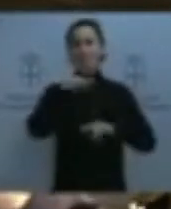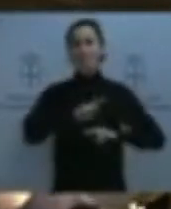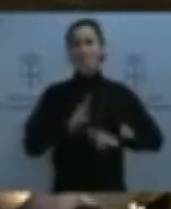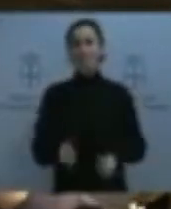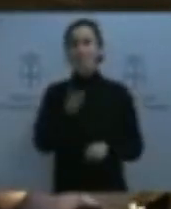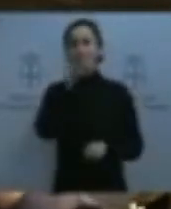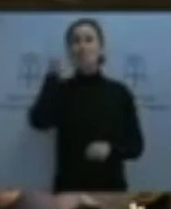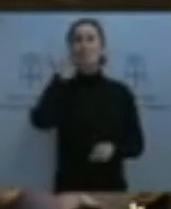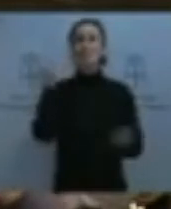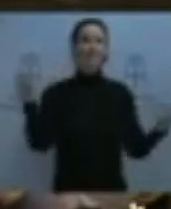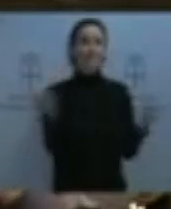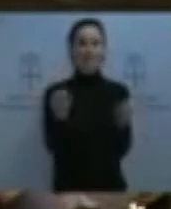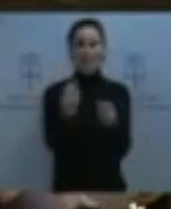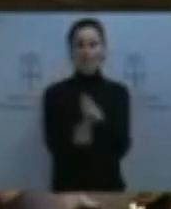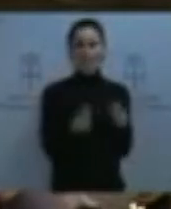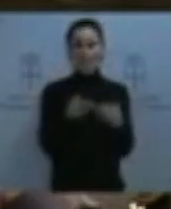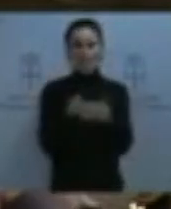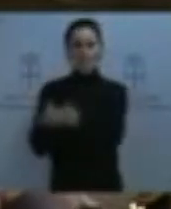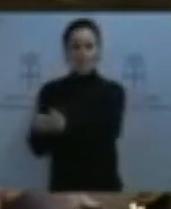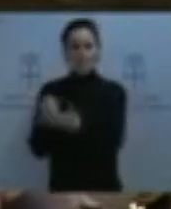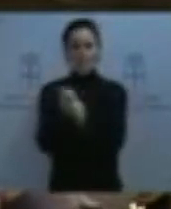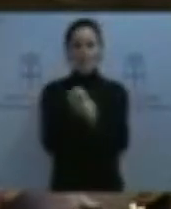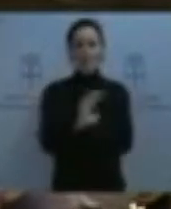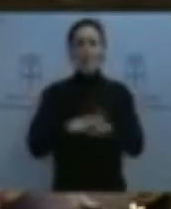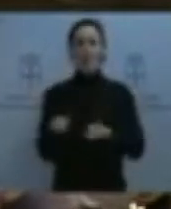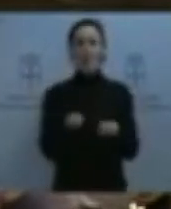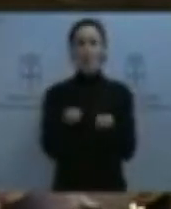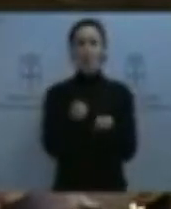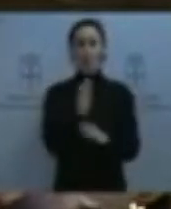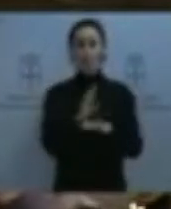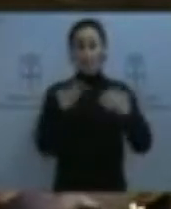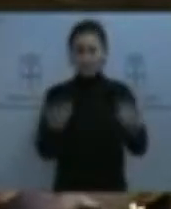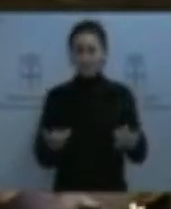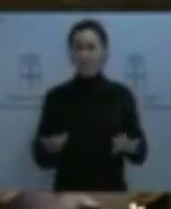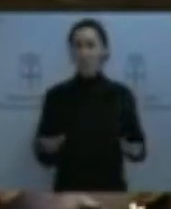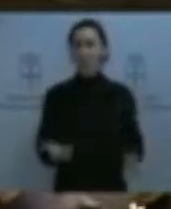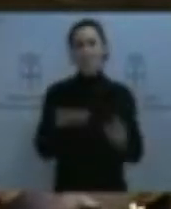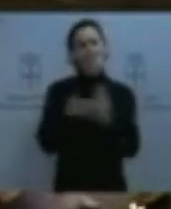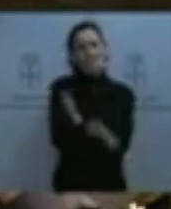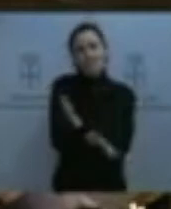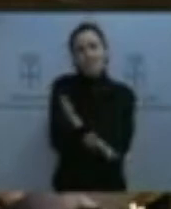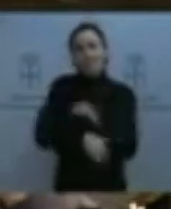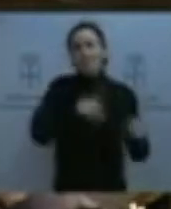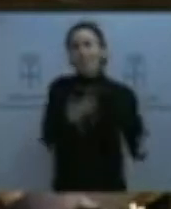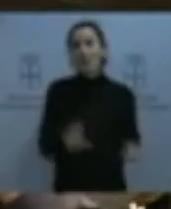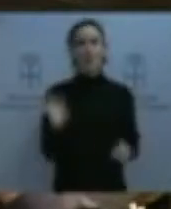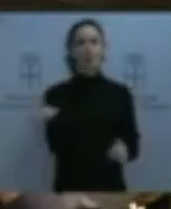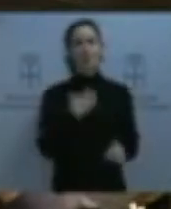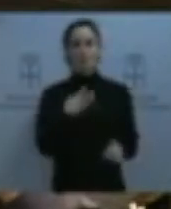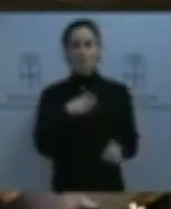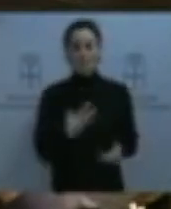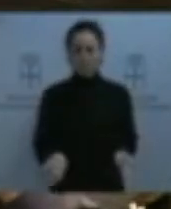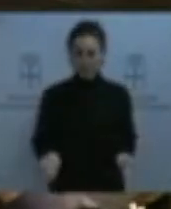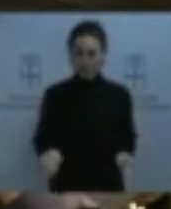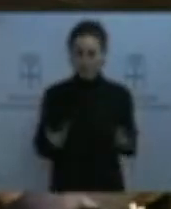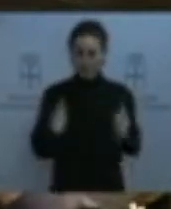están haciendo es entorpecer la labor de control de este Parlamento. Y eso es absolutamente intolerable en